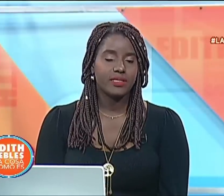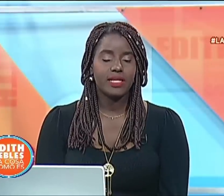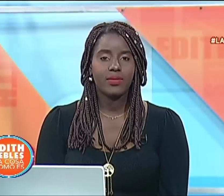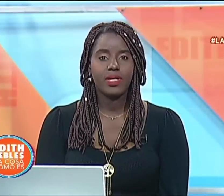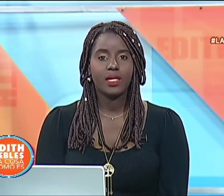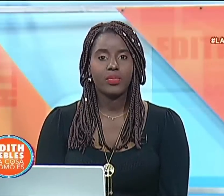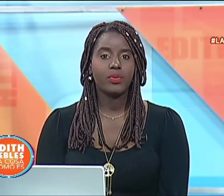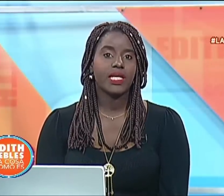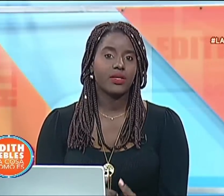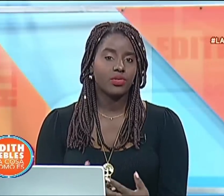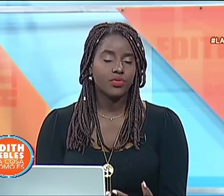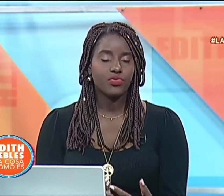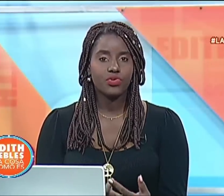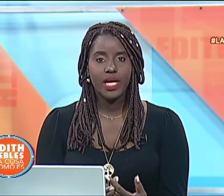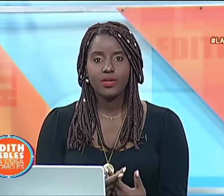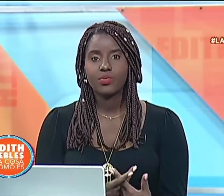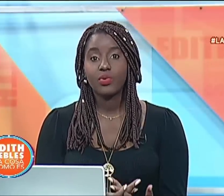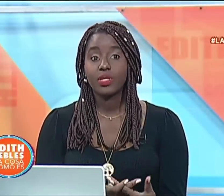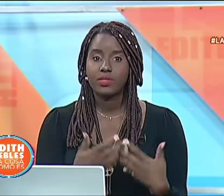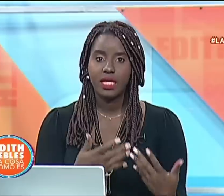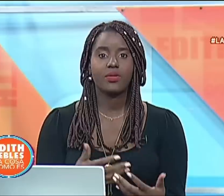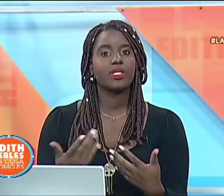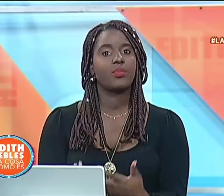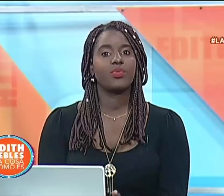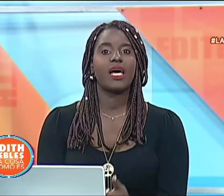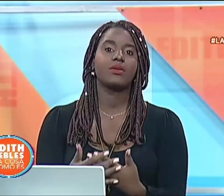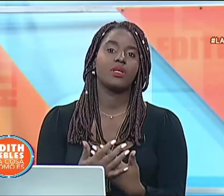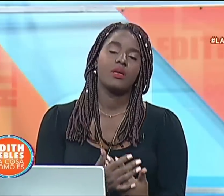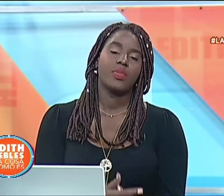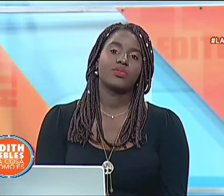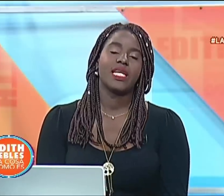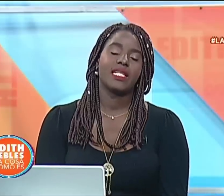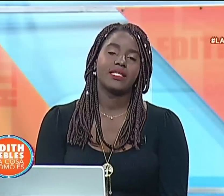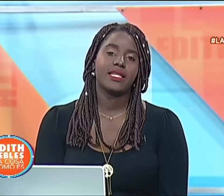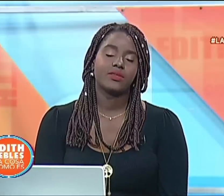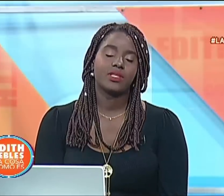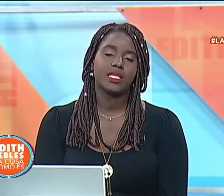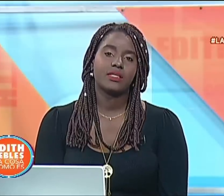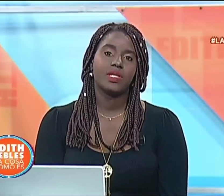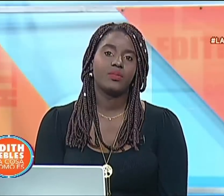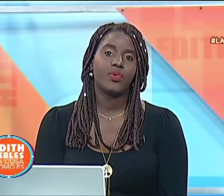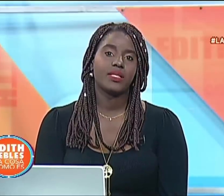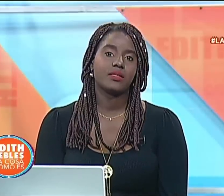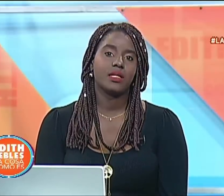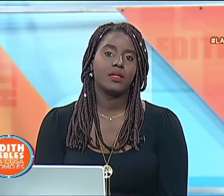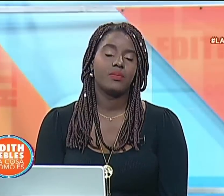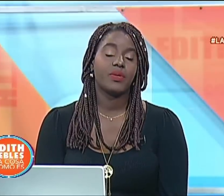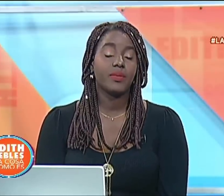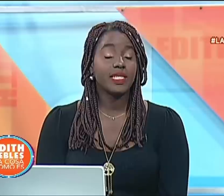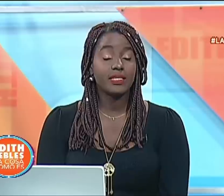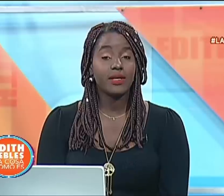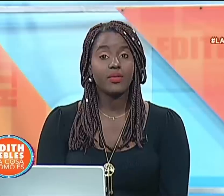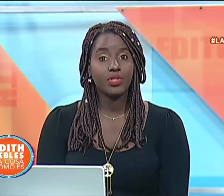el Senado de la República y otros funcionarios públicos, senadores, diputados, personalidades de la sociedad civil, pues el